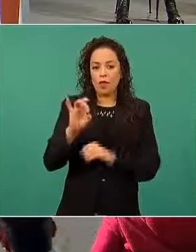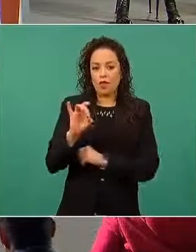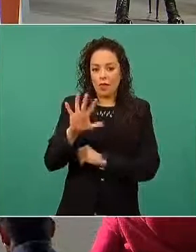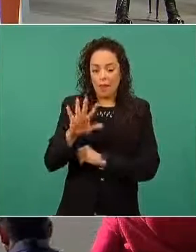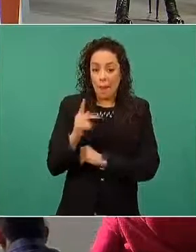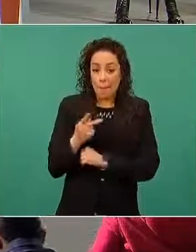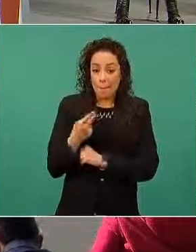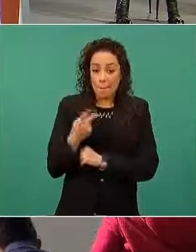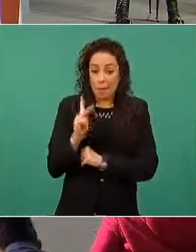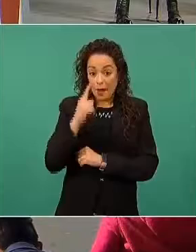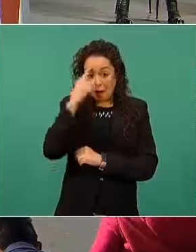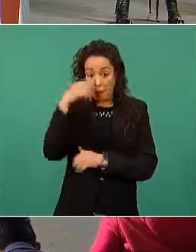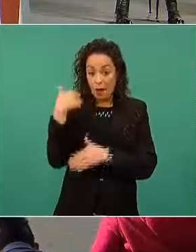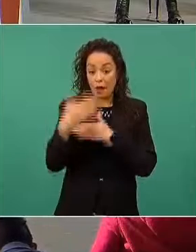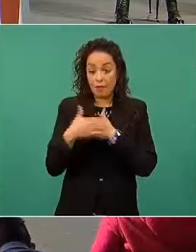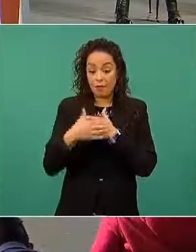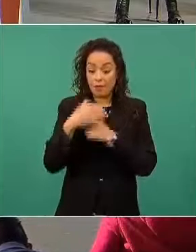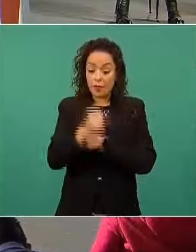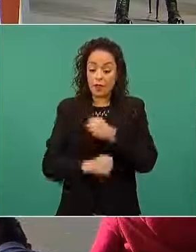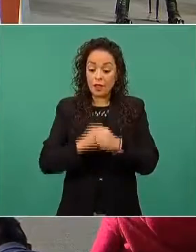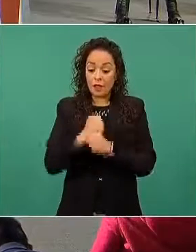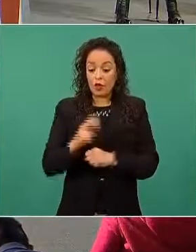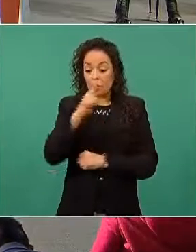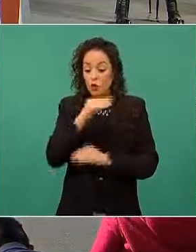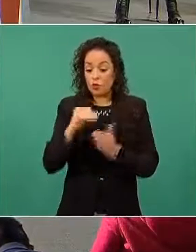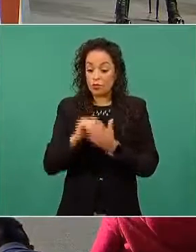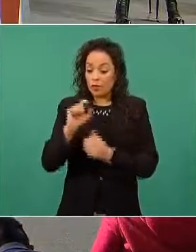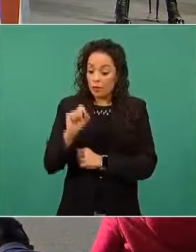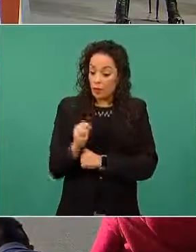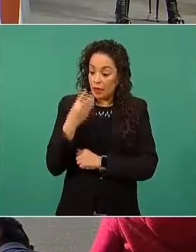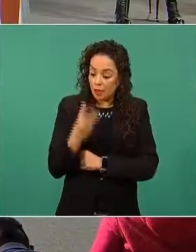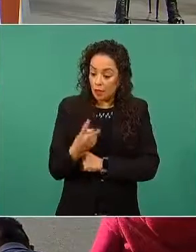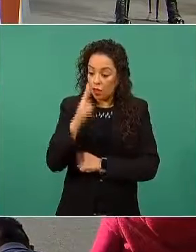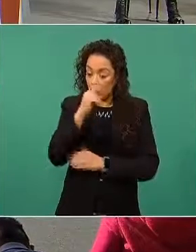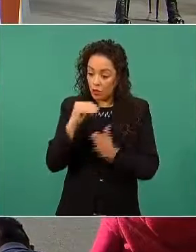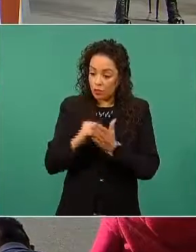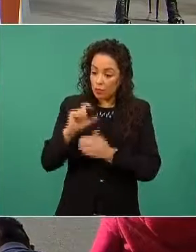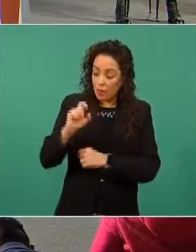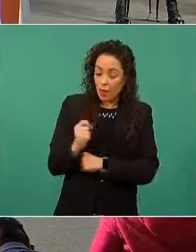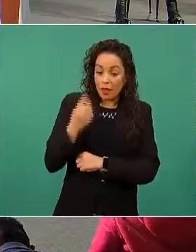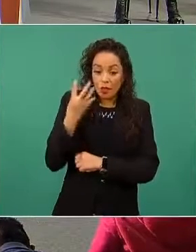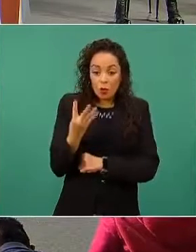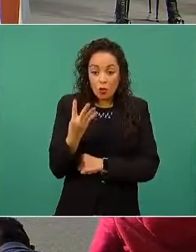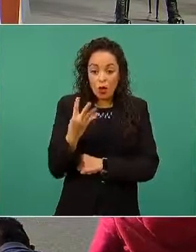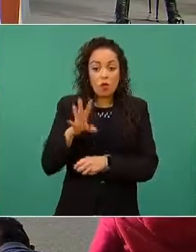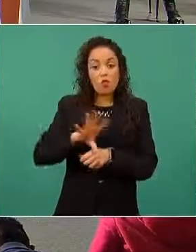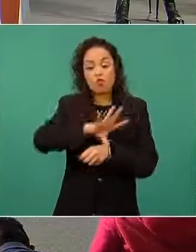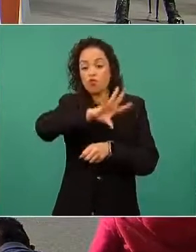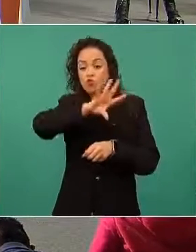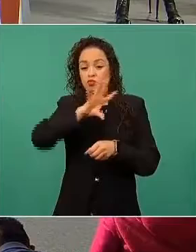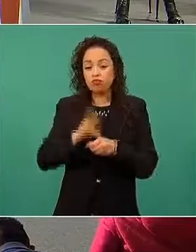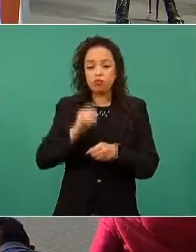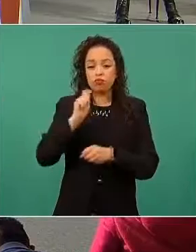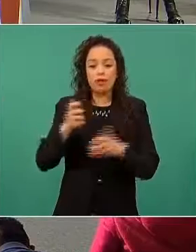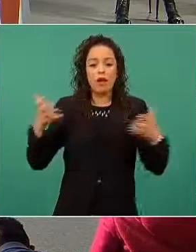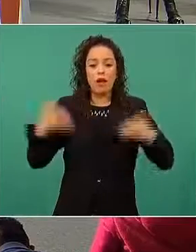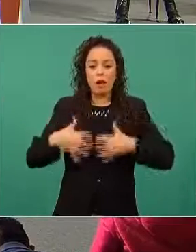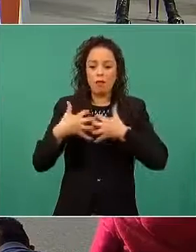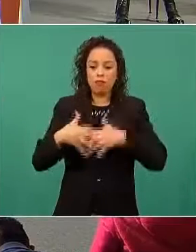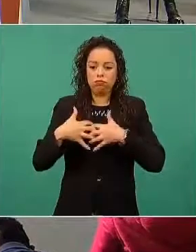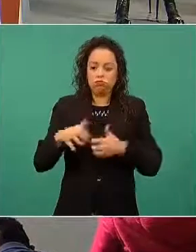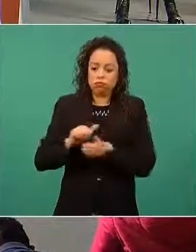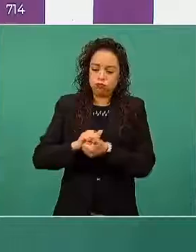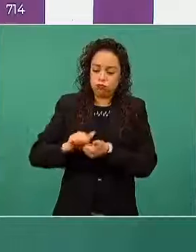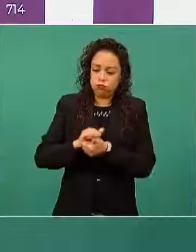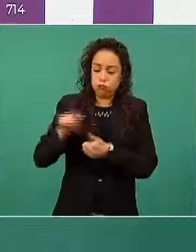el 23 y para el 24 prácticamente toda la producción de Pemex se va